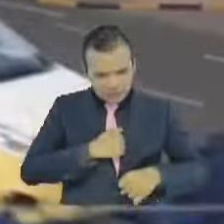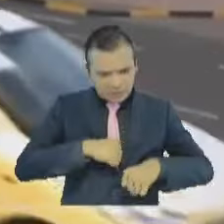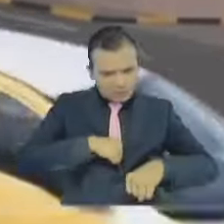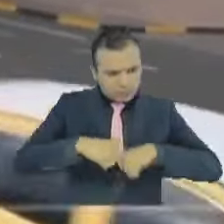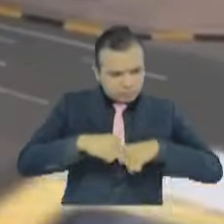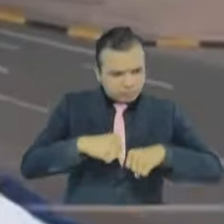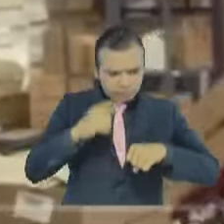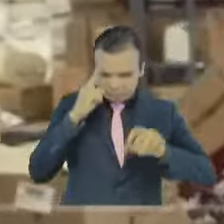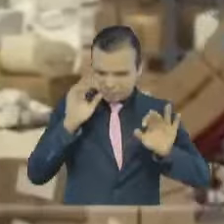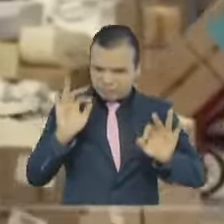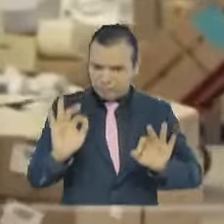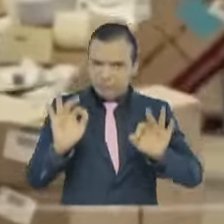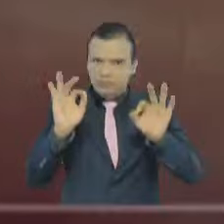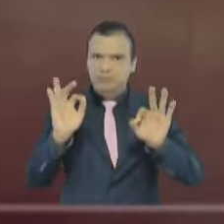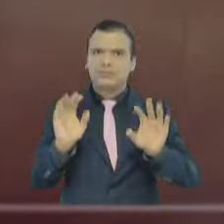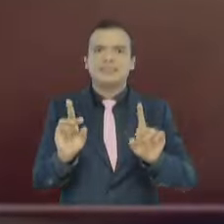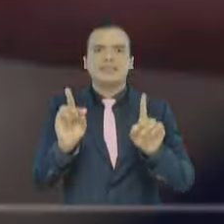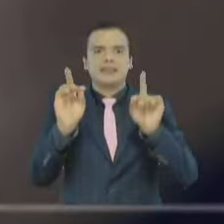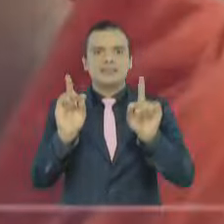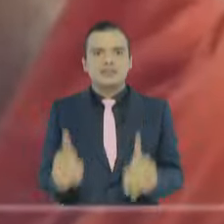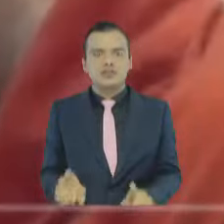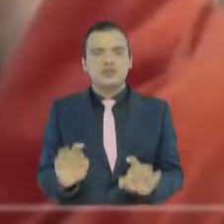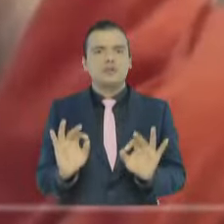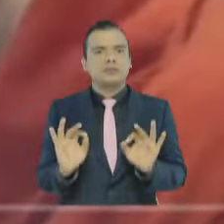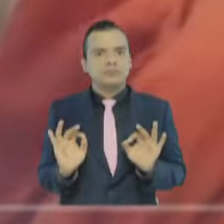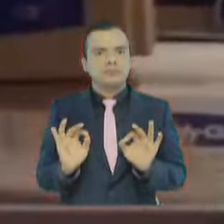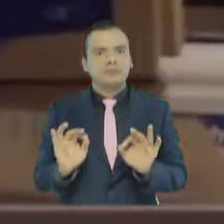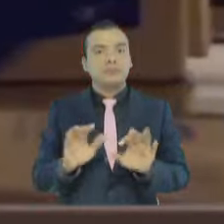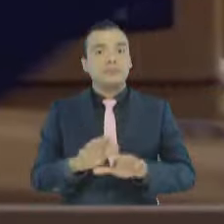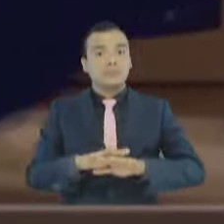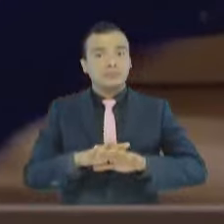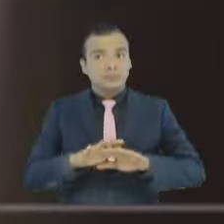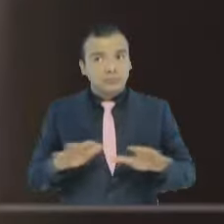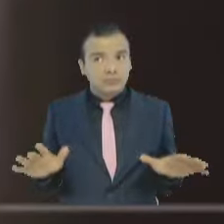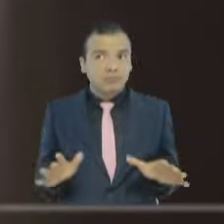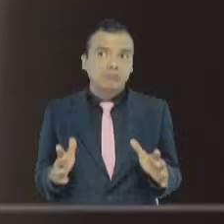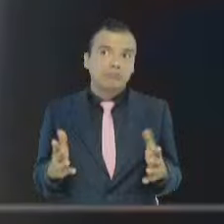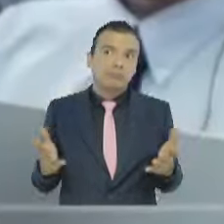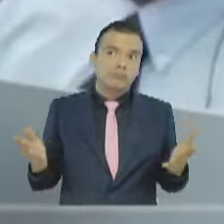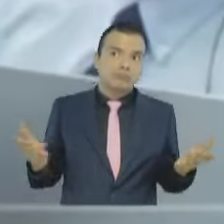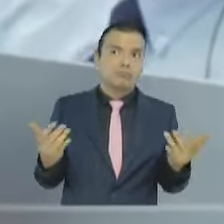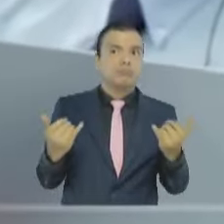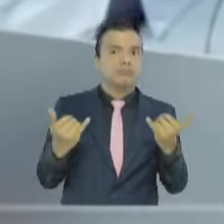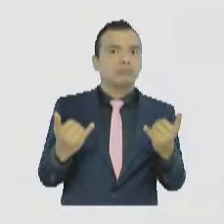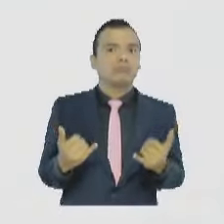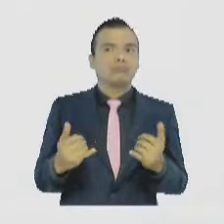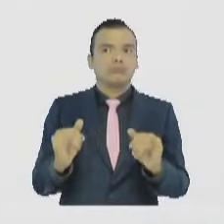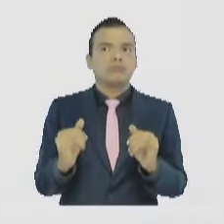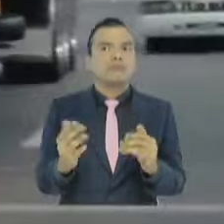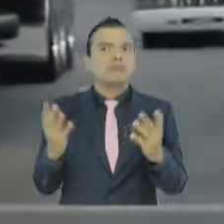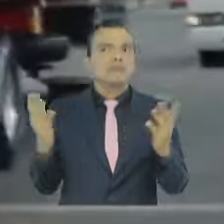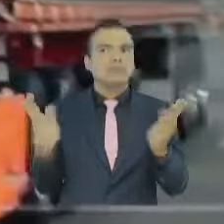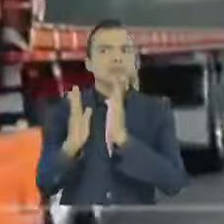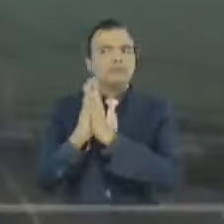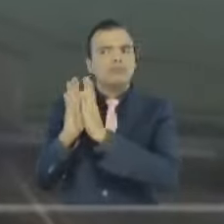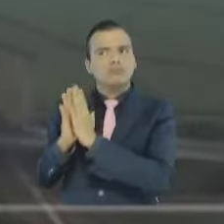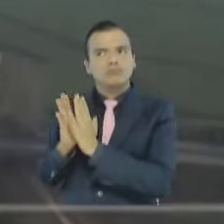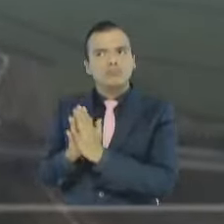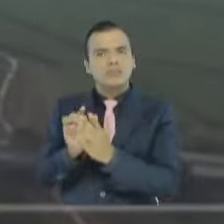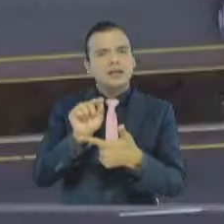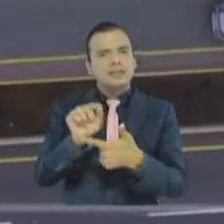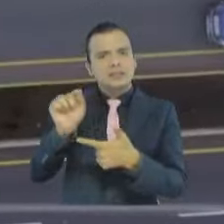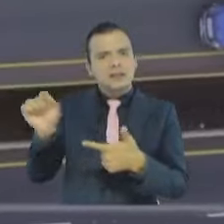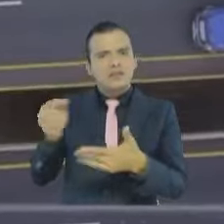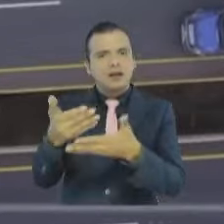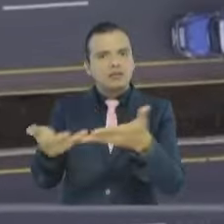educadas, medidas y tengan, digamos, acceso a esas cifras de manera muy fácil. Durante sus 10 años de